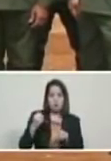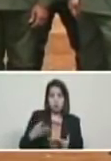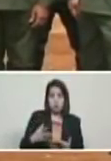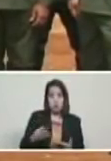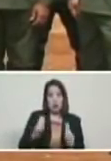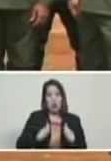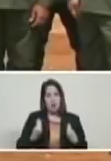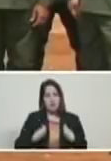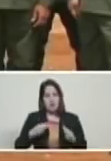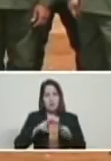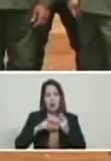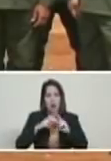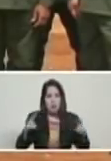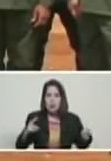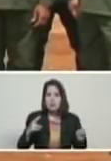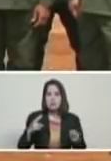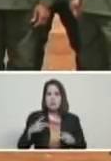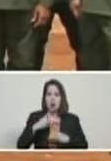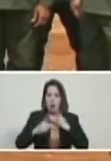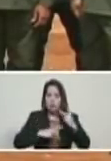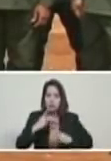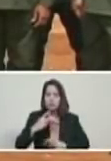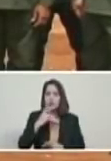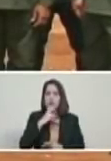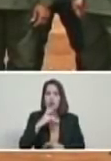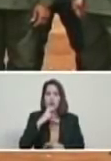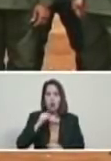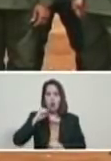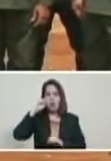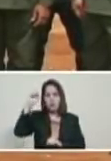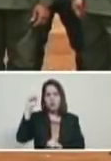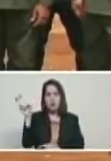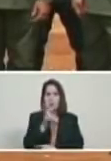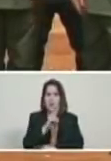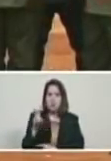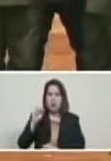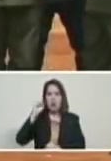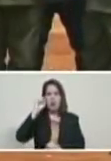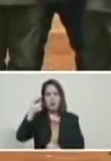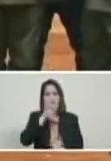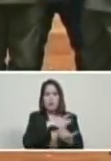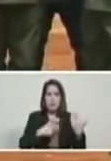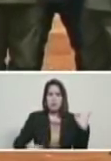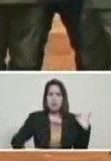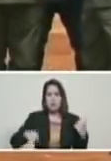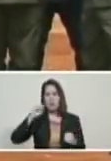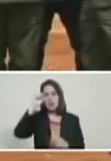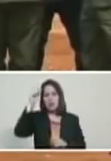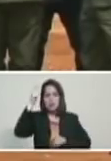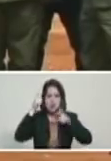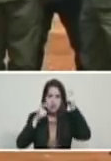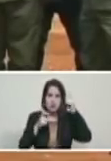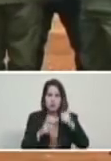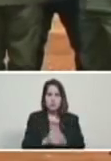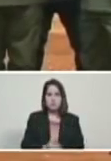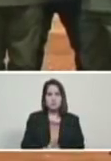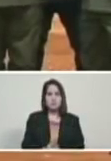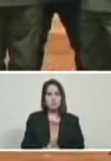para la mayor suma de felicidad del pueblo de Venezuela. ¡Que viva Venezuela! ¡Que viva el presidente! ¡Y que viva Chávez! ¡Que viva!